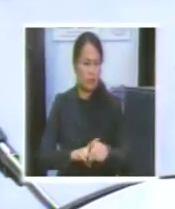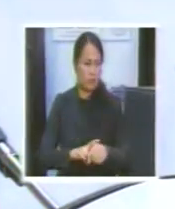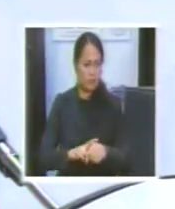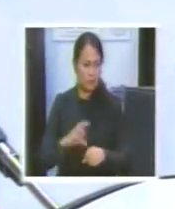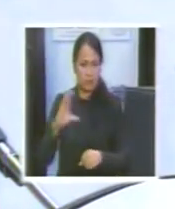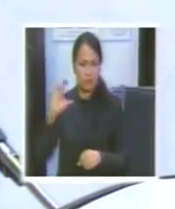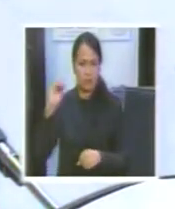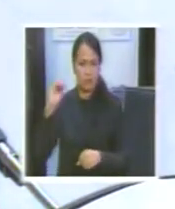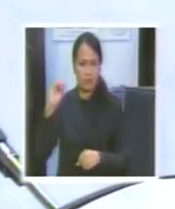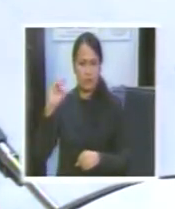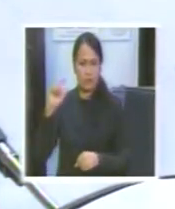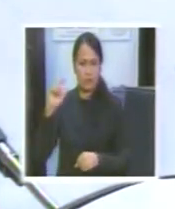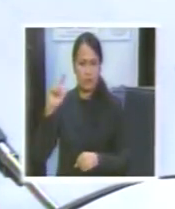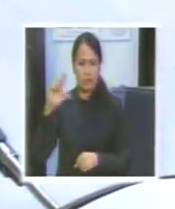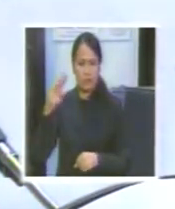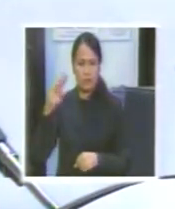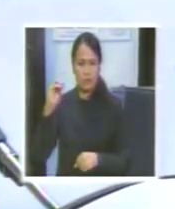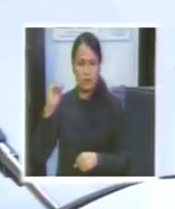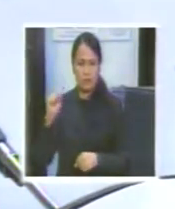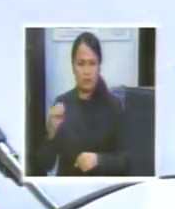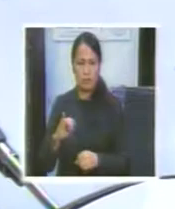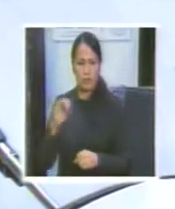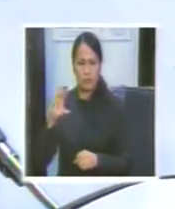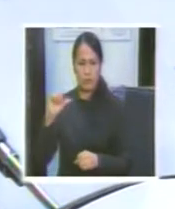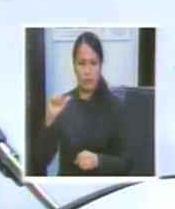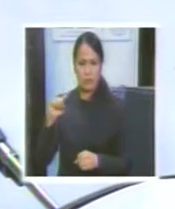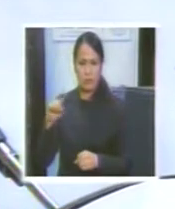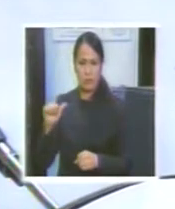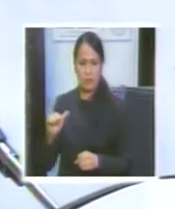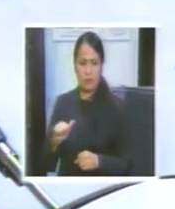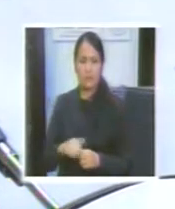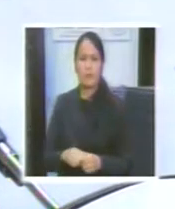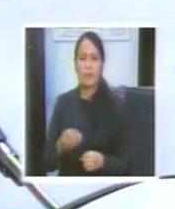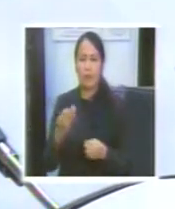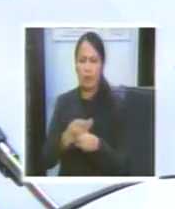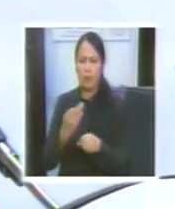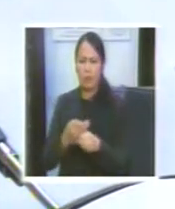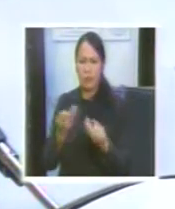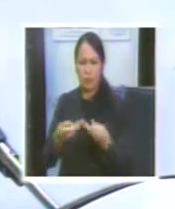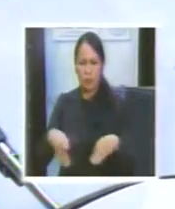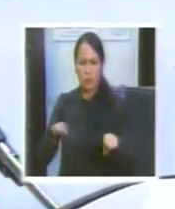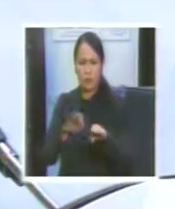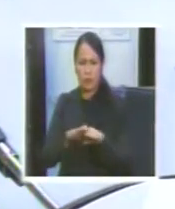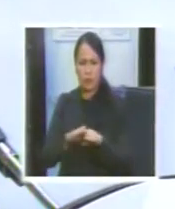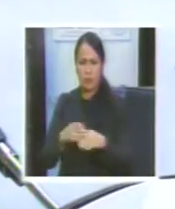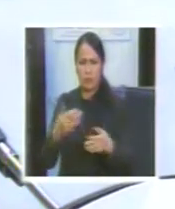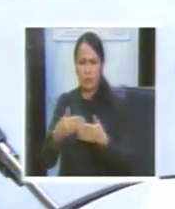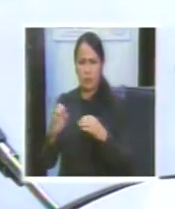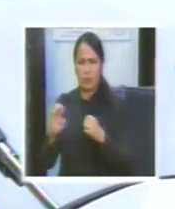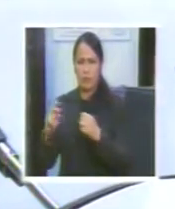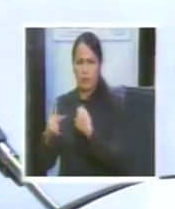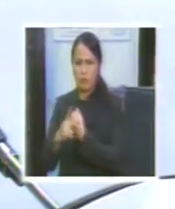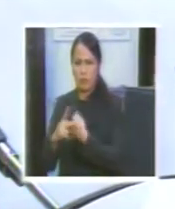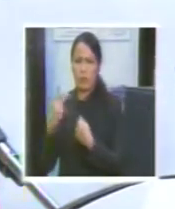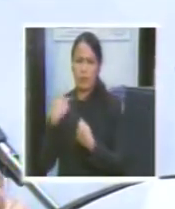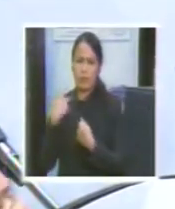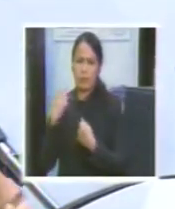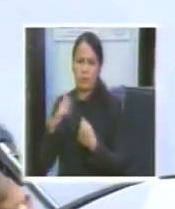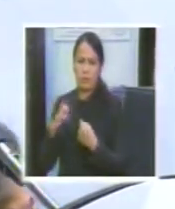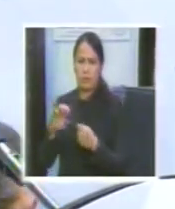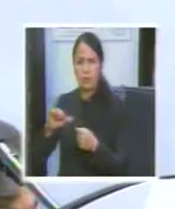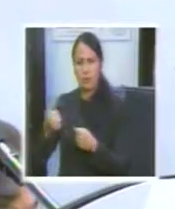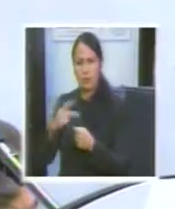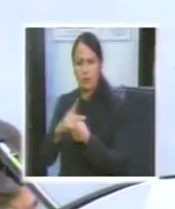Icaza. ¿Cuál es en la actualidad la importancia de la Unión Europea en la política exterior de México?